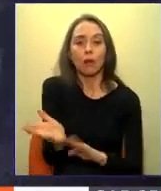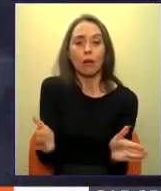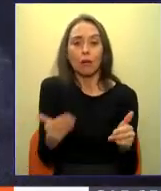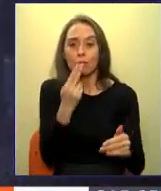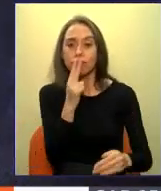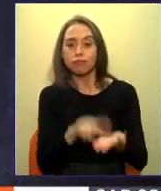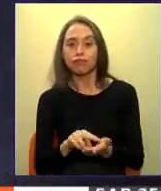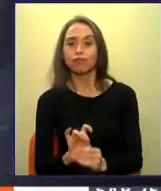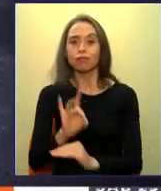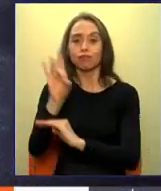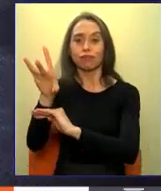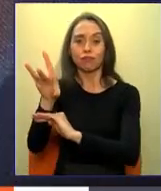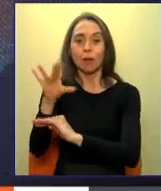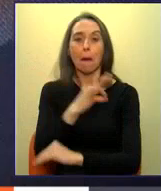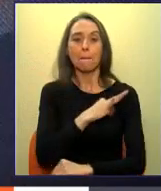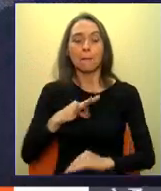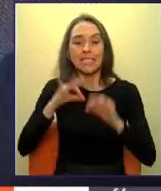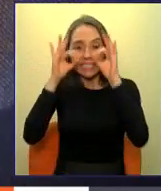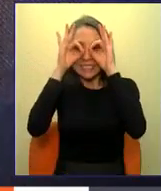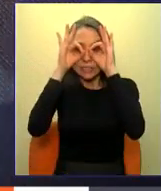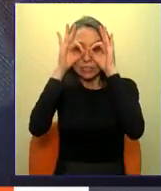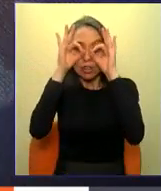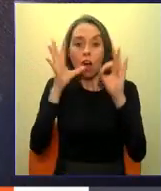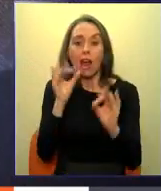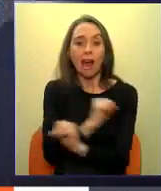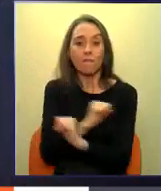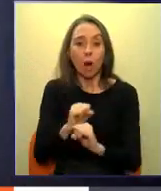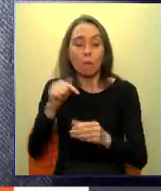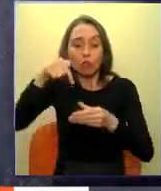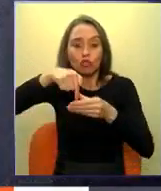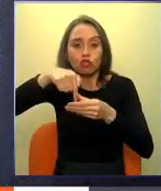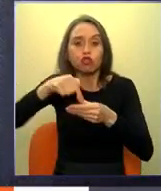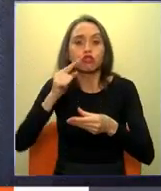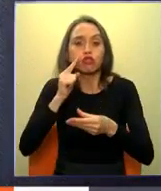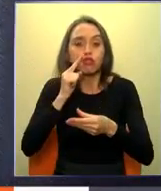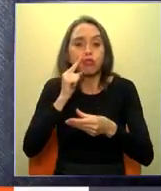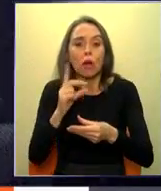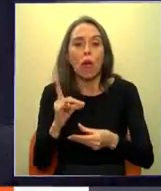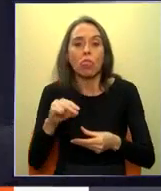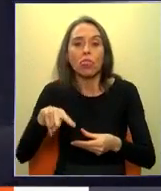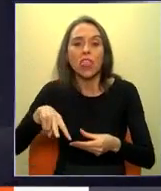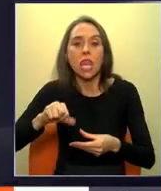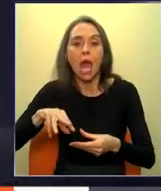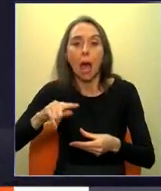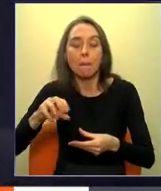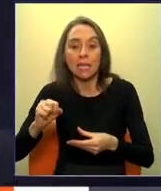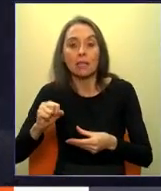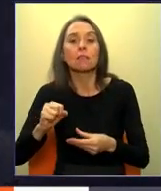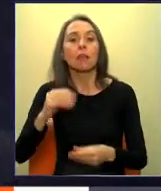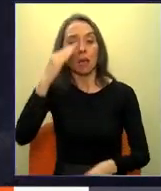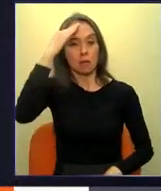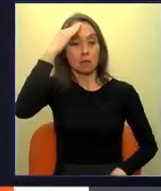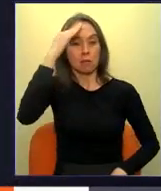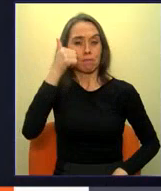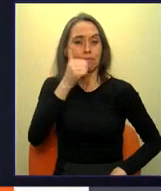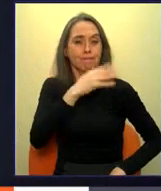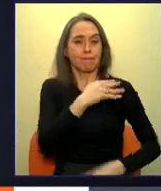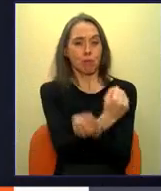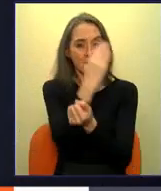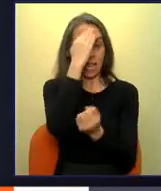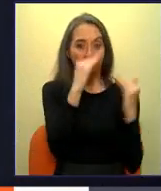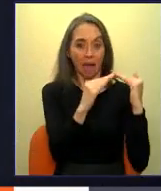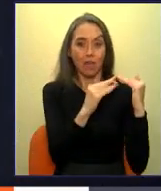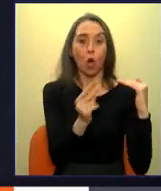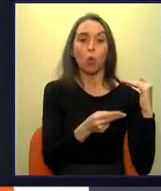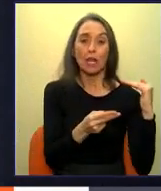a Hinzpeter y que no detonó contenía dinamita. En ese hecho y por la bomba enviada al mayor Guzmán de la comisaría de Huechuraba,